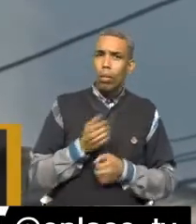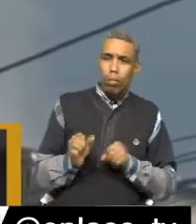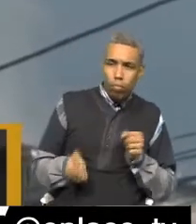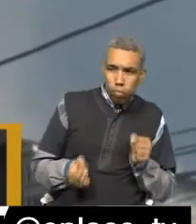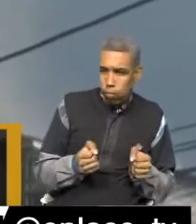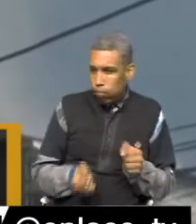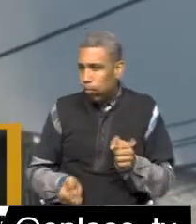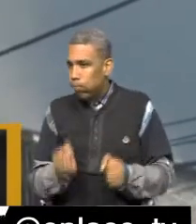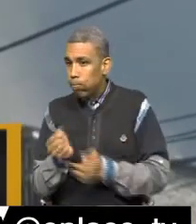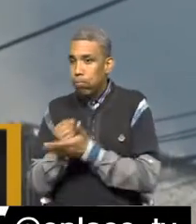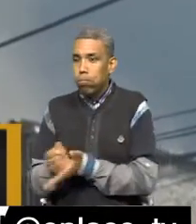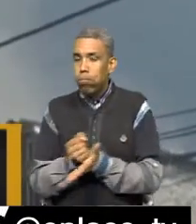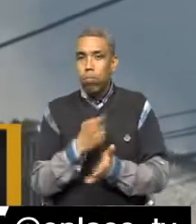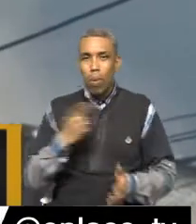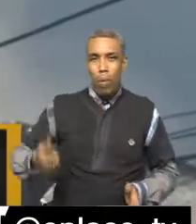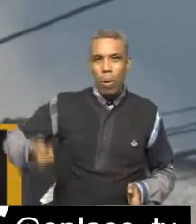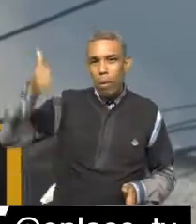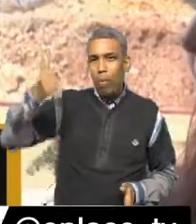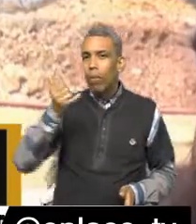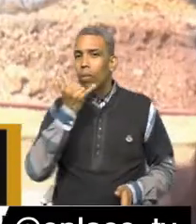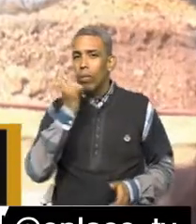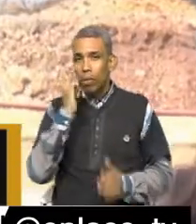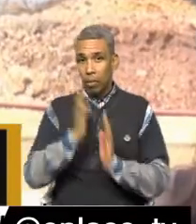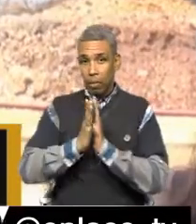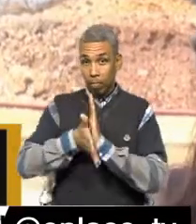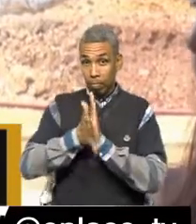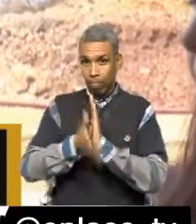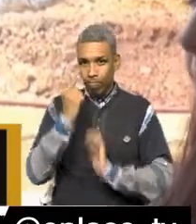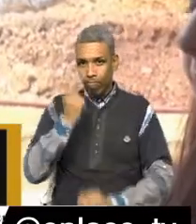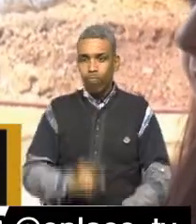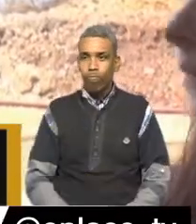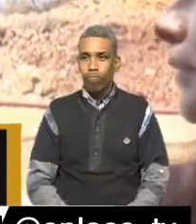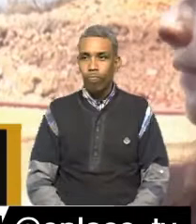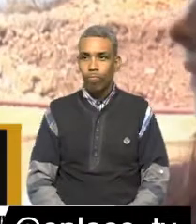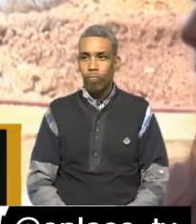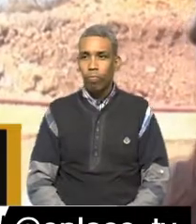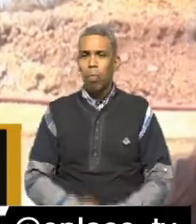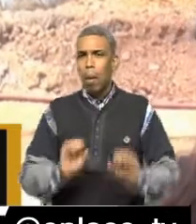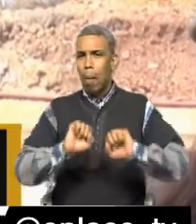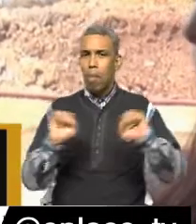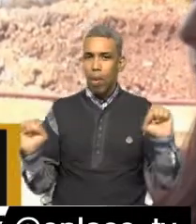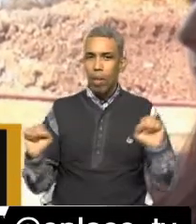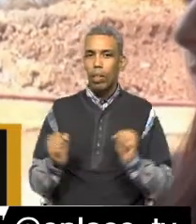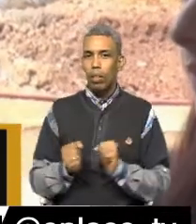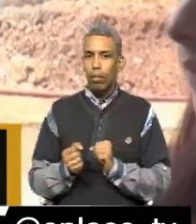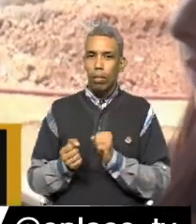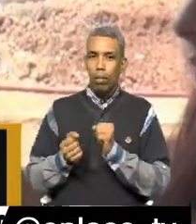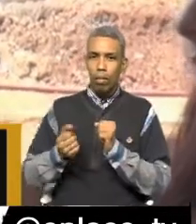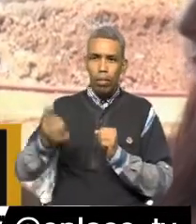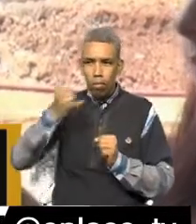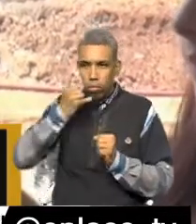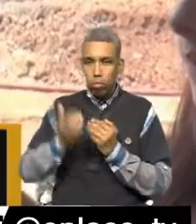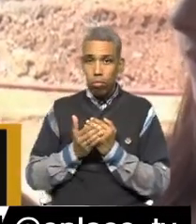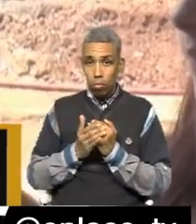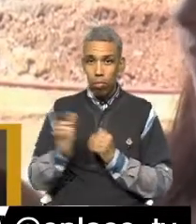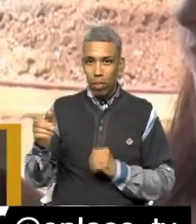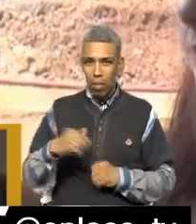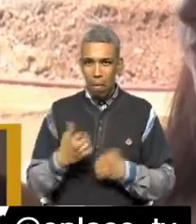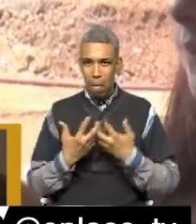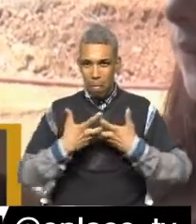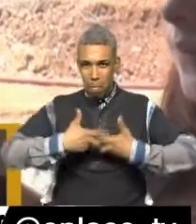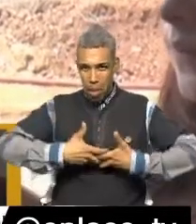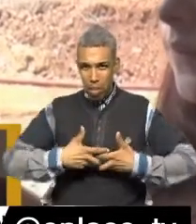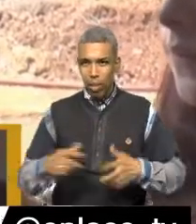socorro, entregó el reporte oficial de lo sucedido. En horas de la mañana nos informan, al parecer, un incendio en la tostadora que se encuentra al